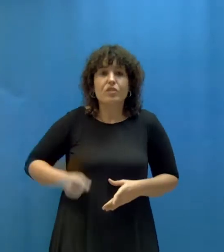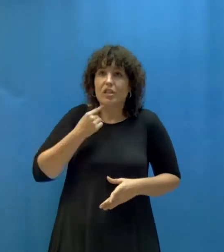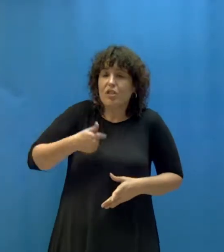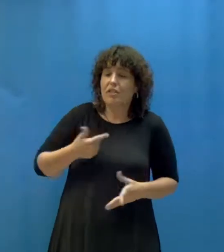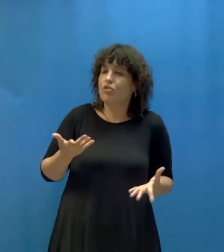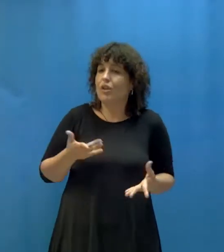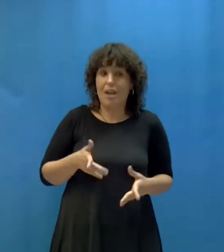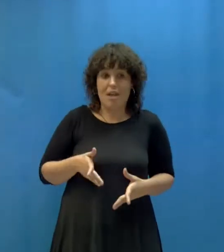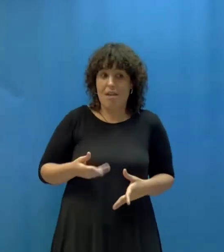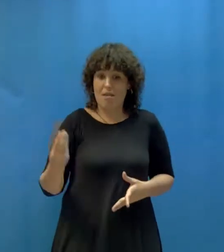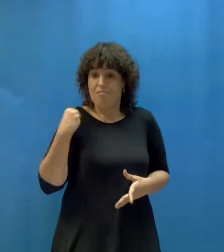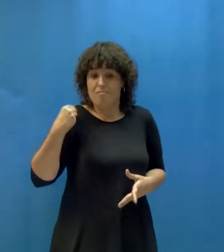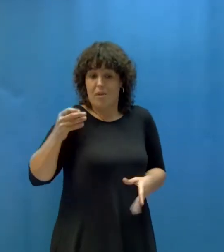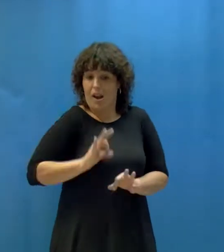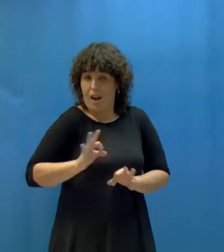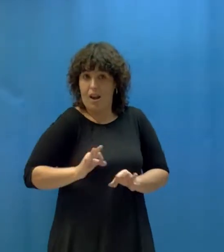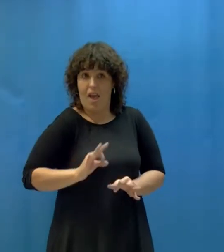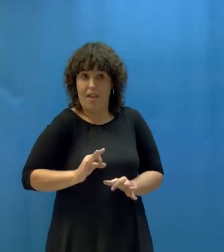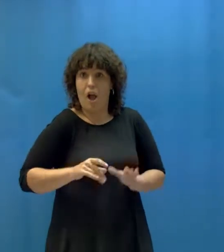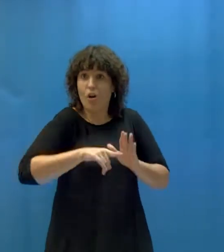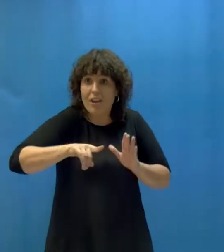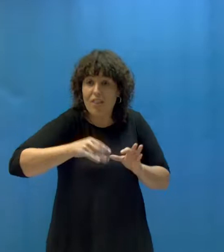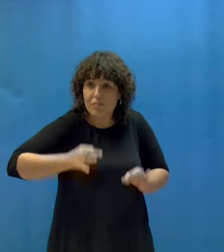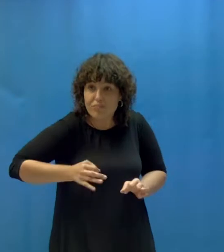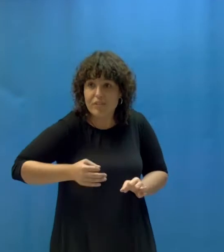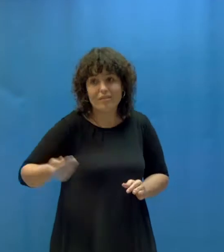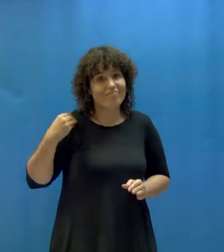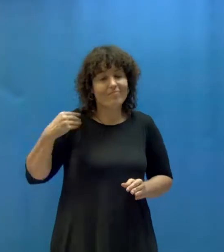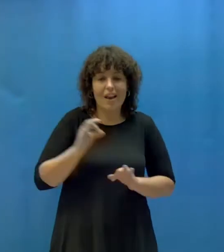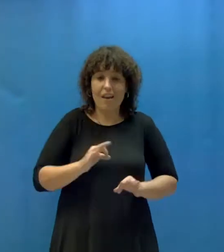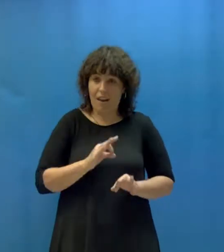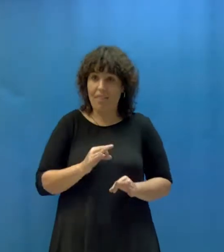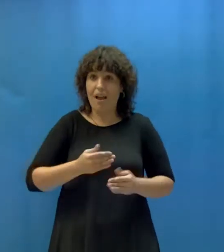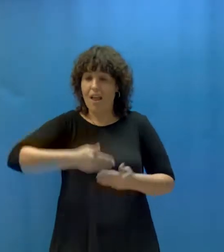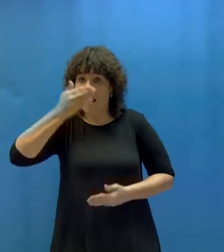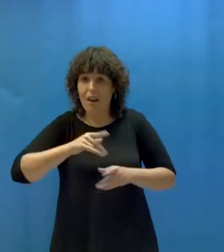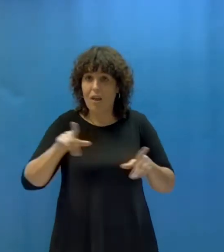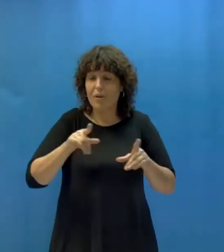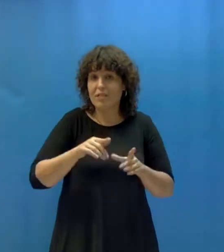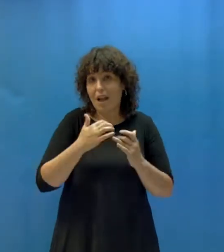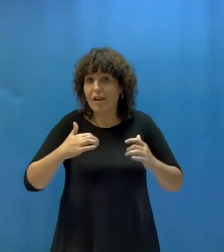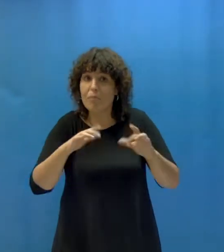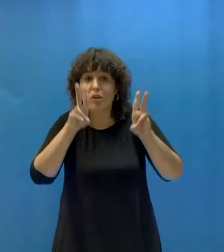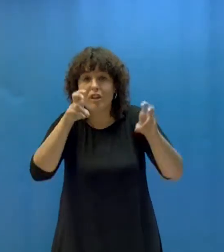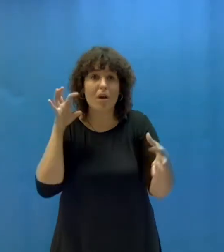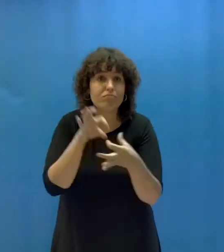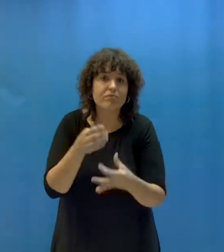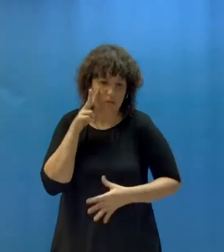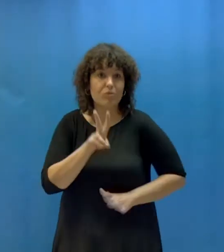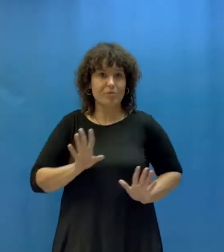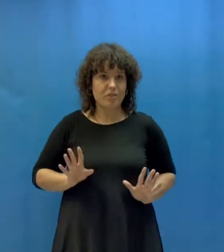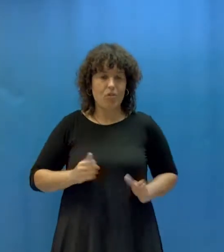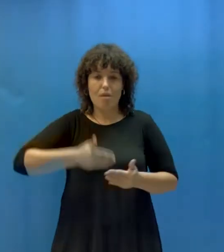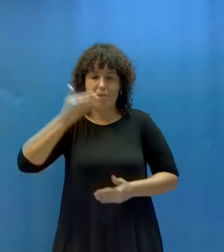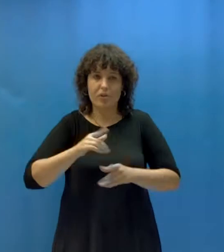hora de elaborar esta ordenanza, que de hecho se han enterado por la prensa de que llegaba a este pleno. No les han pedido opinión ni consulta, ni tan siquiera